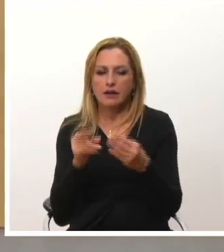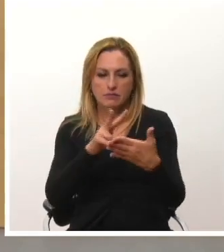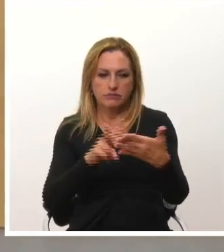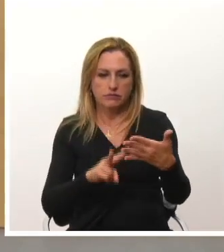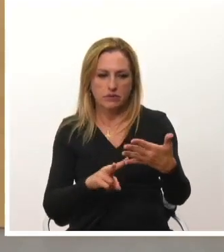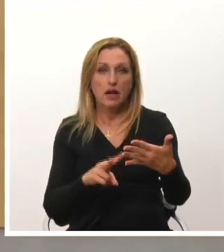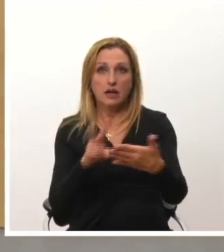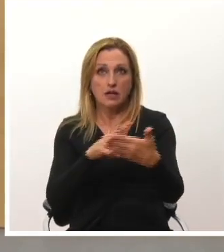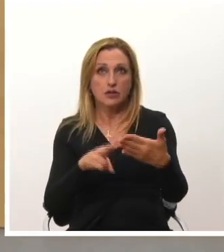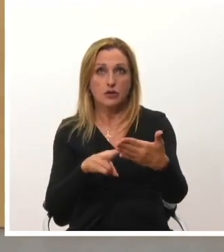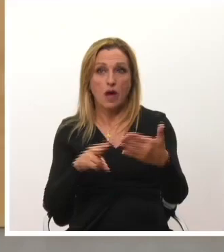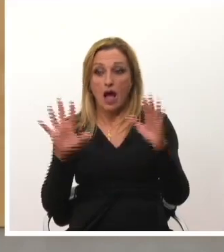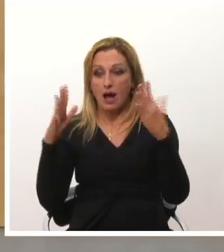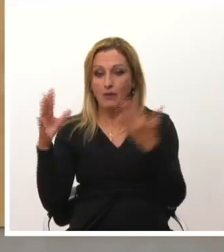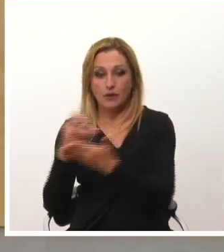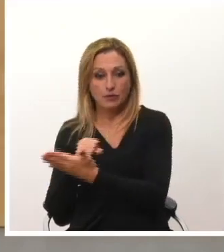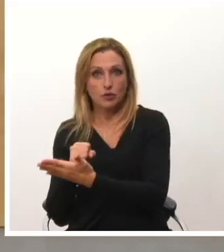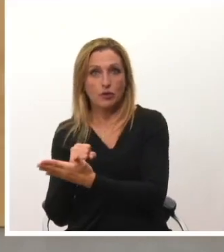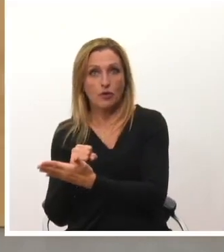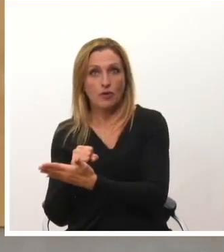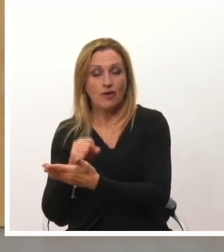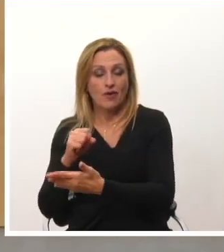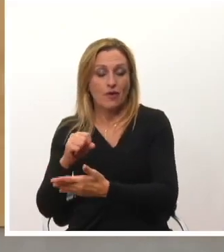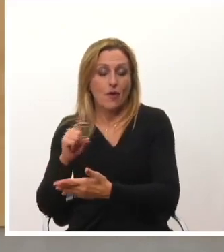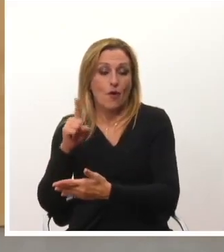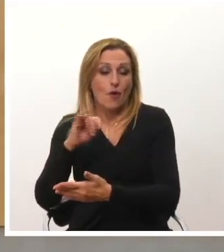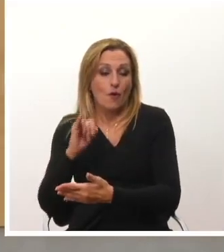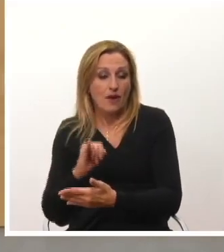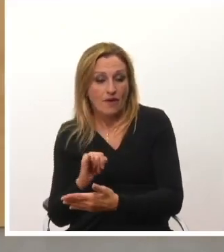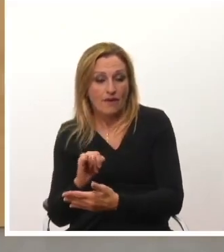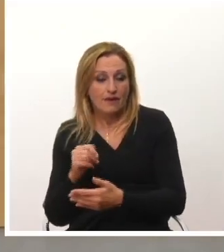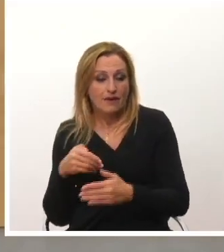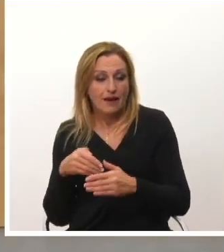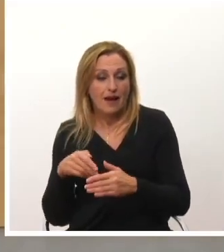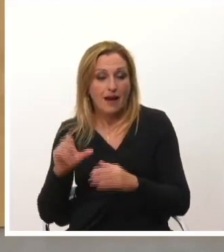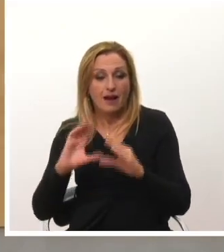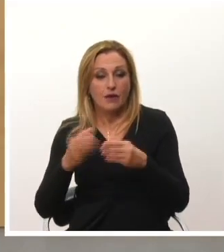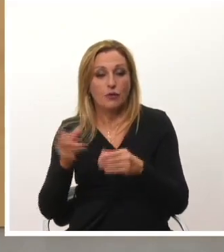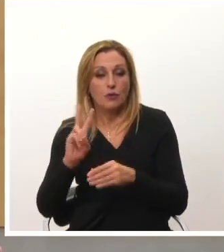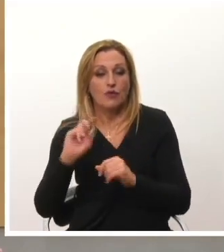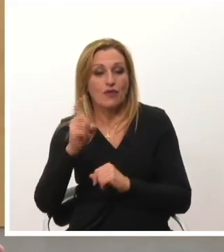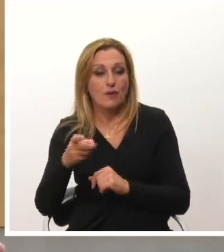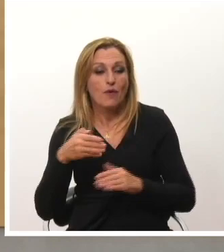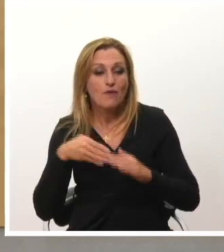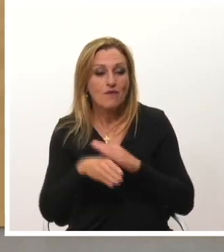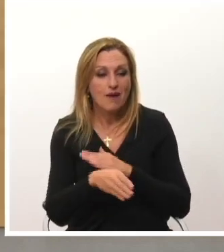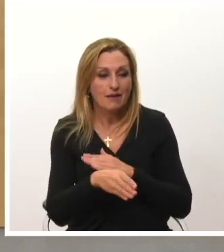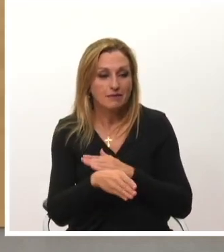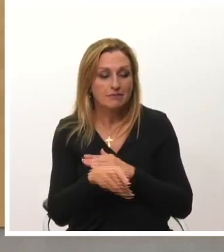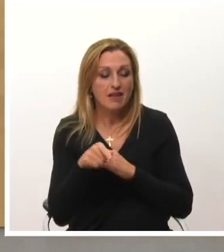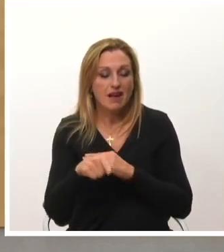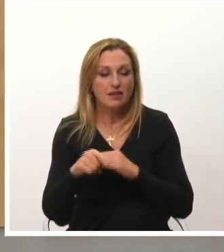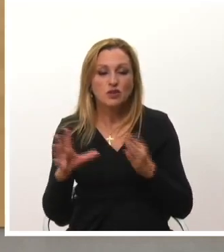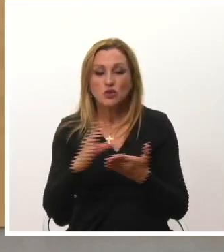con los que estaban allí por una vez que van los de vox no van a nada pero esa vez estaban y aprendimos todos la